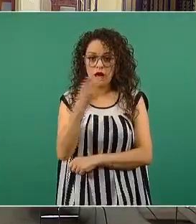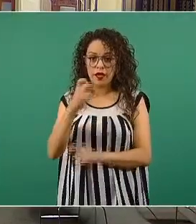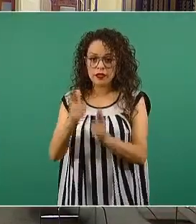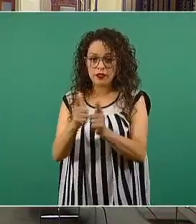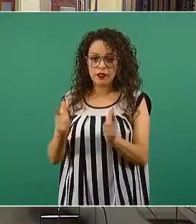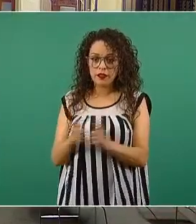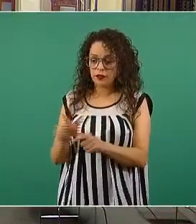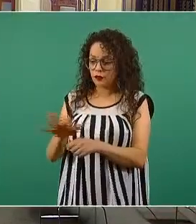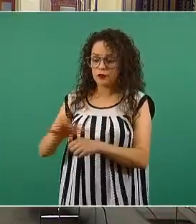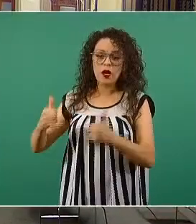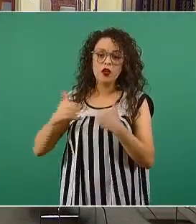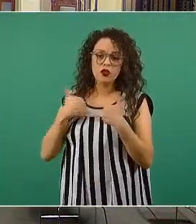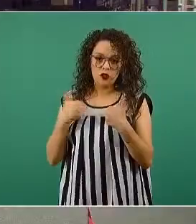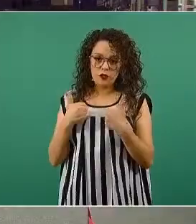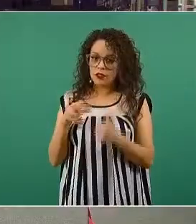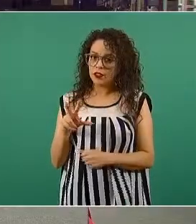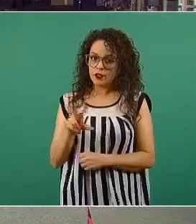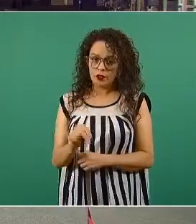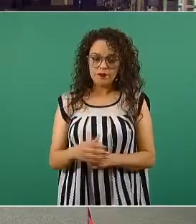Gracias, compañero, por favor.